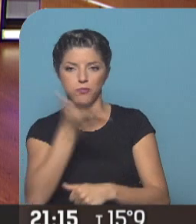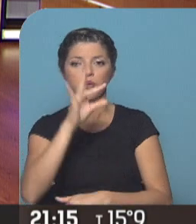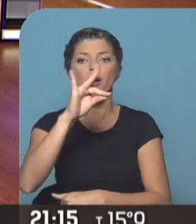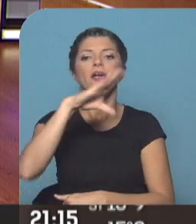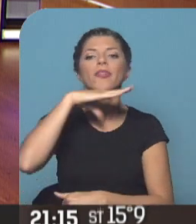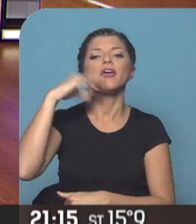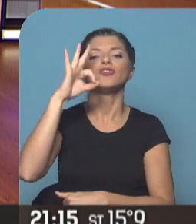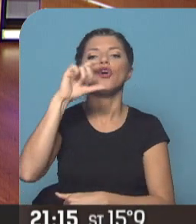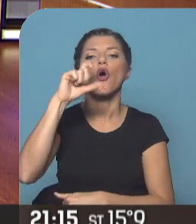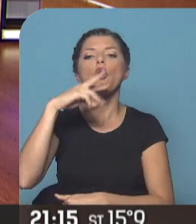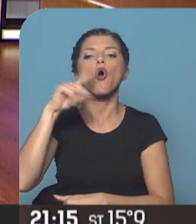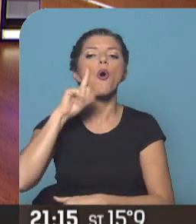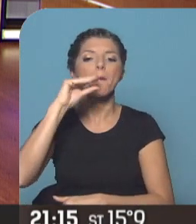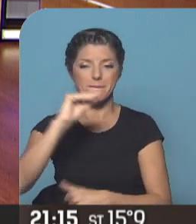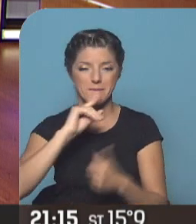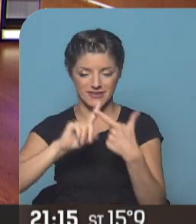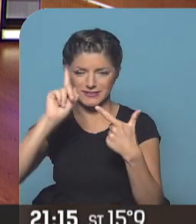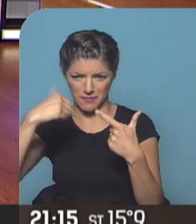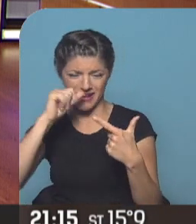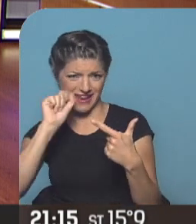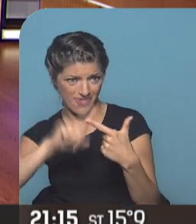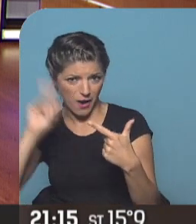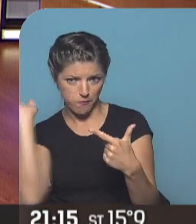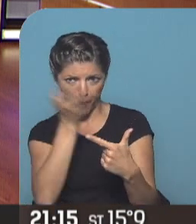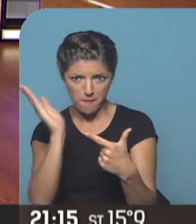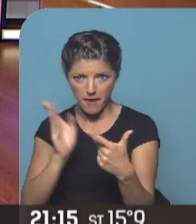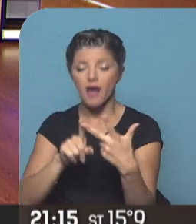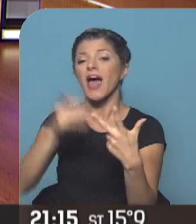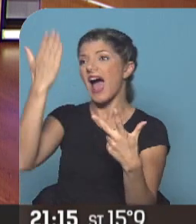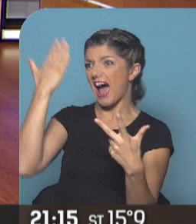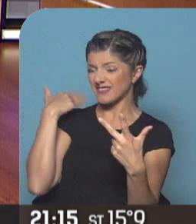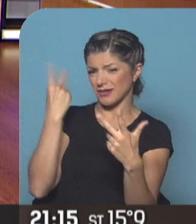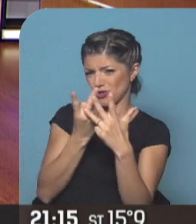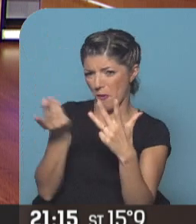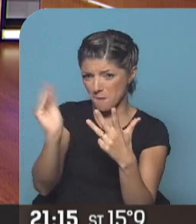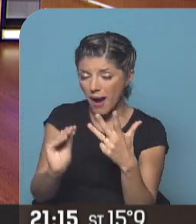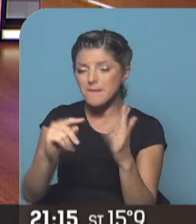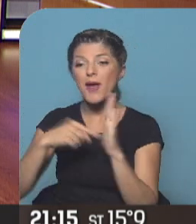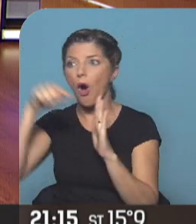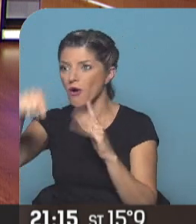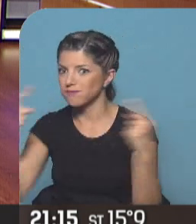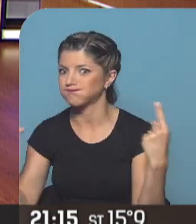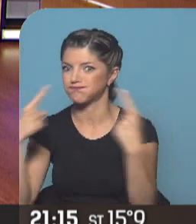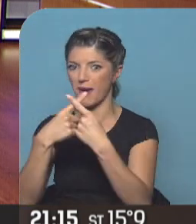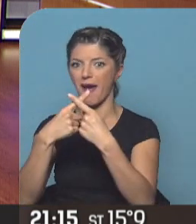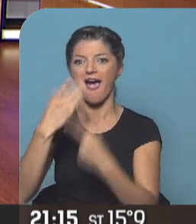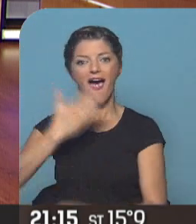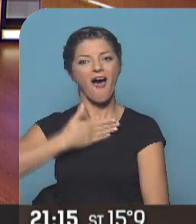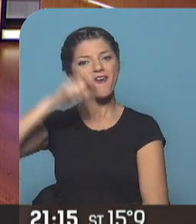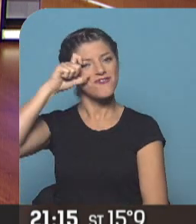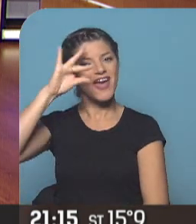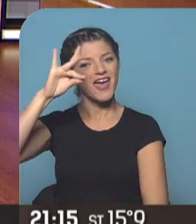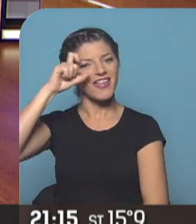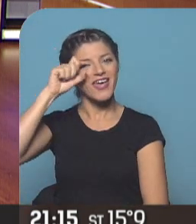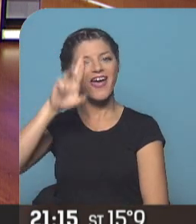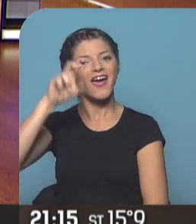Nadal, en la Copa Davis Andy Murray y en Wimbledon Stan Wawrinka. Ahora era el turno de Roger Federer. En el US Open, en